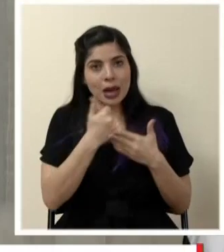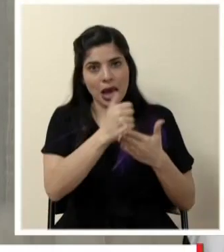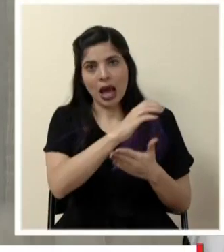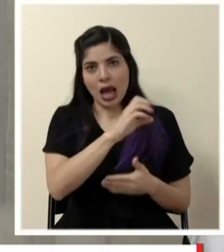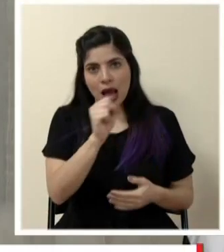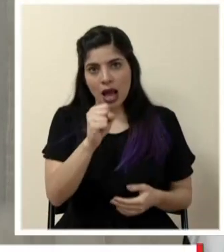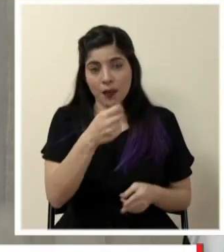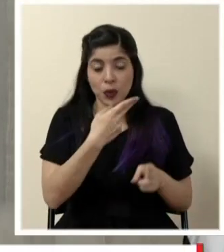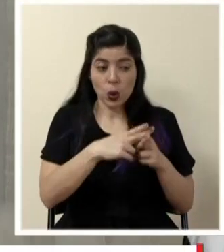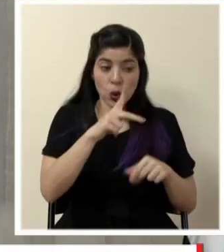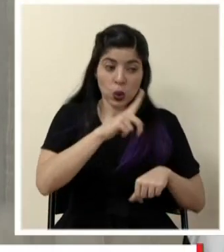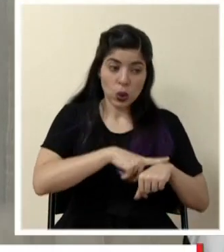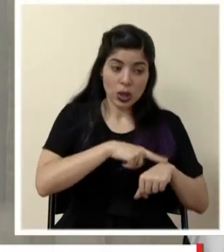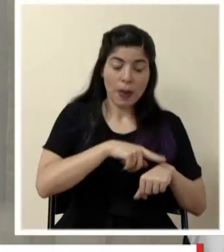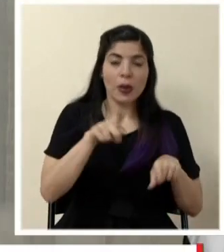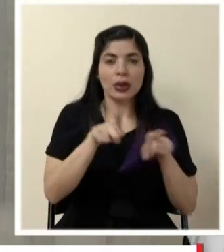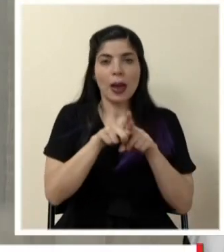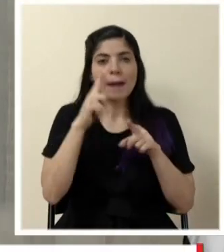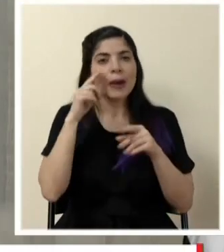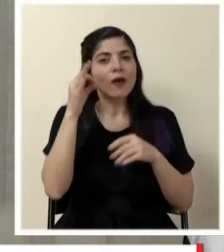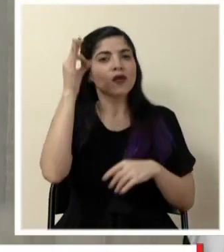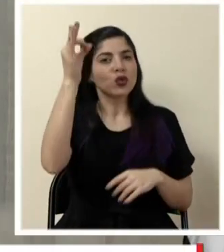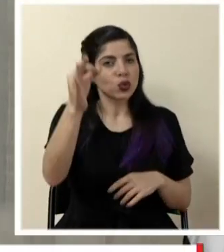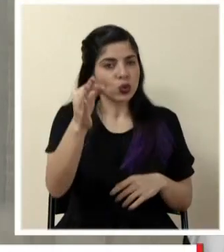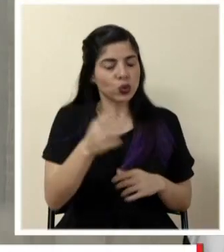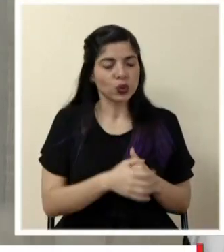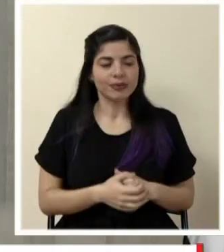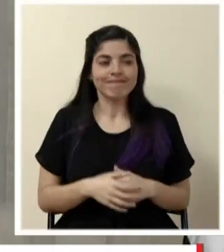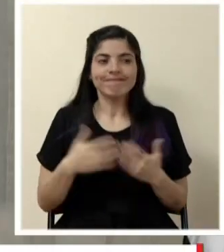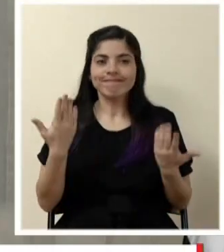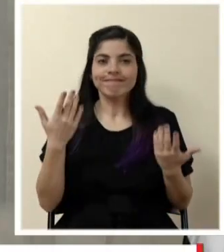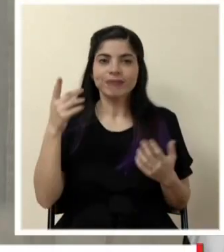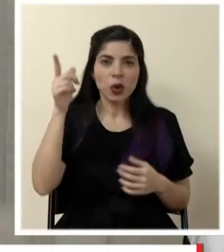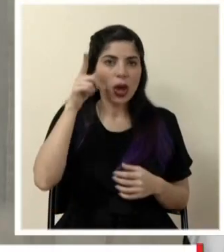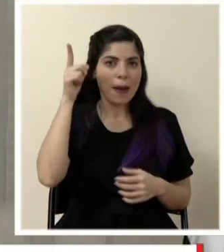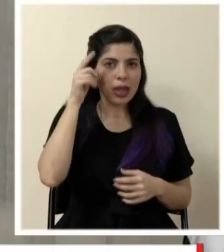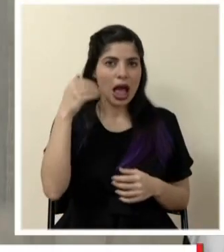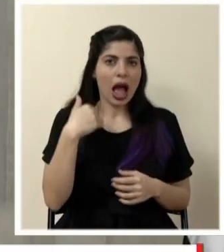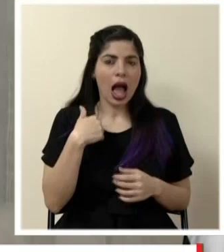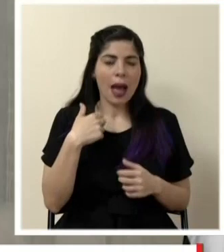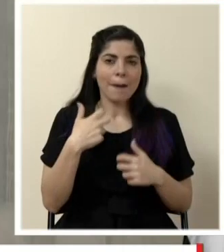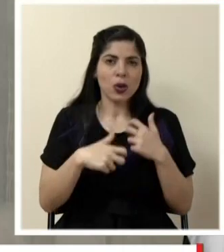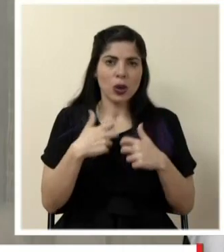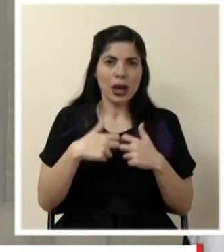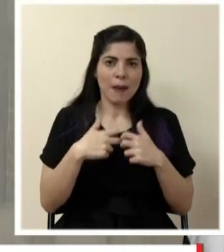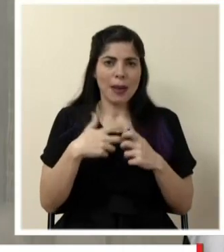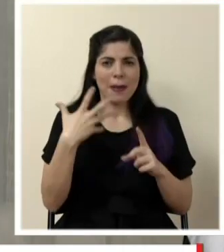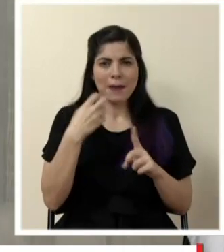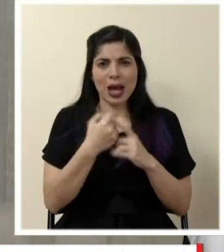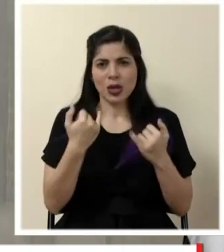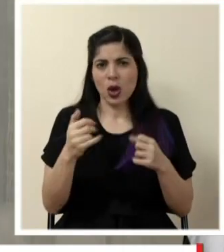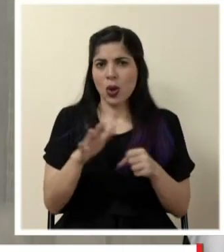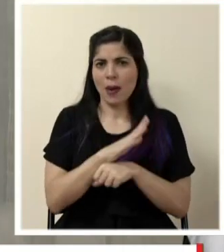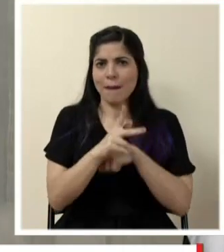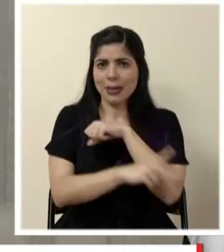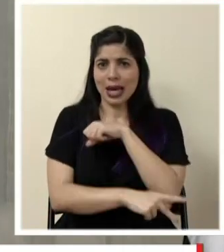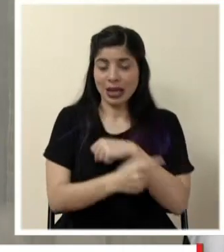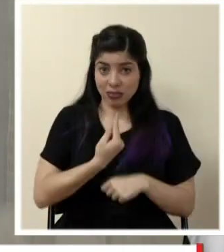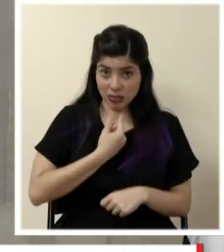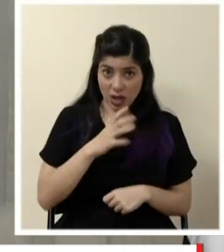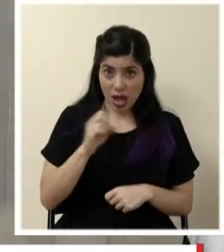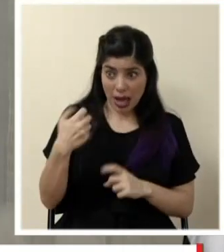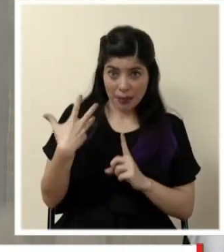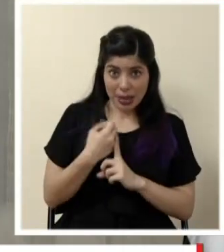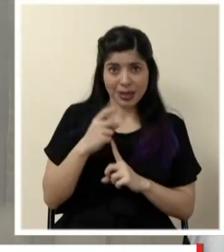para el corto plazo como para el largo plazo. Es obvio que hay una crisis que afecta a todo el país, no es solo la caja, y en